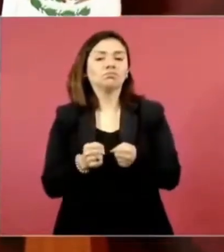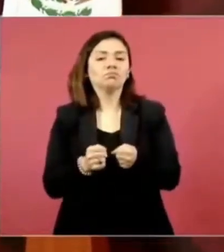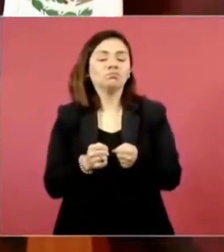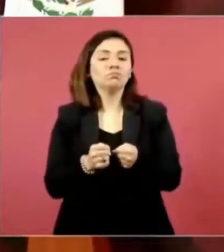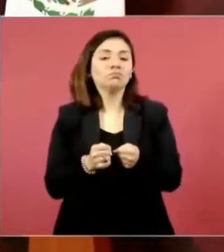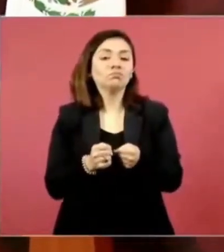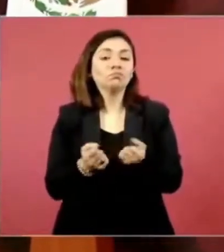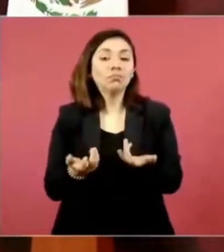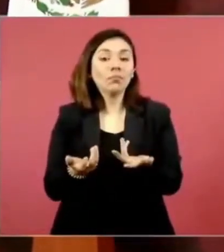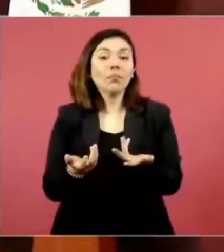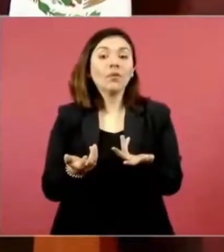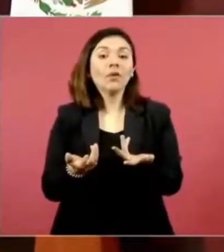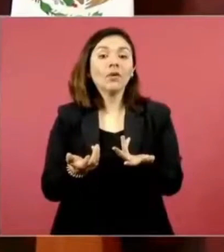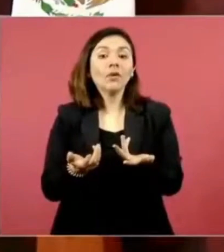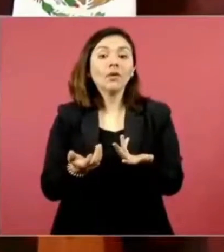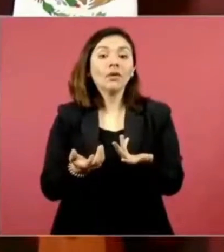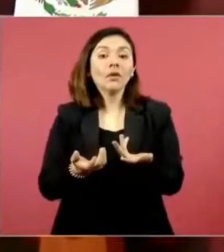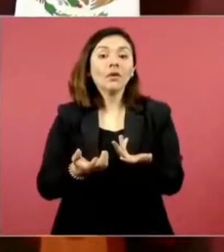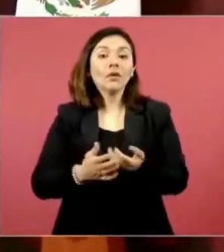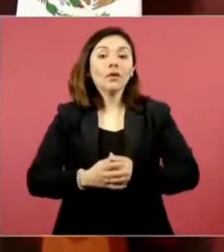como